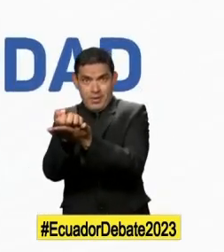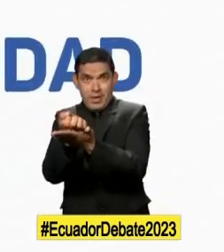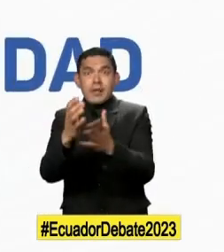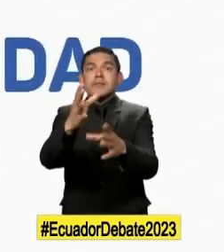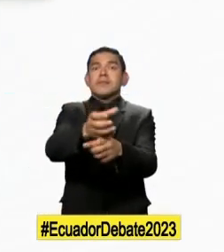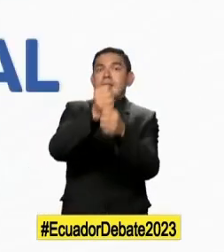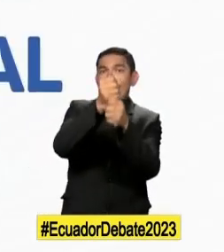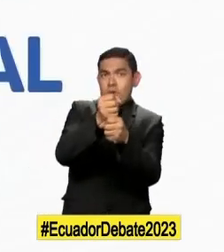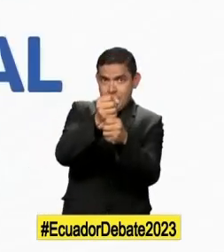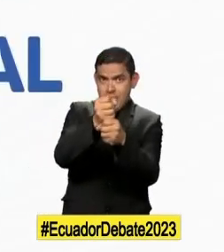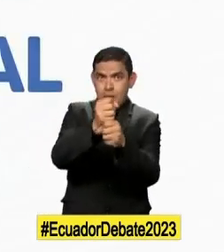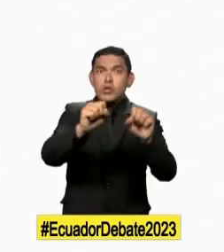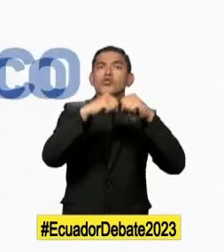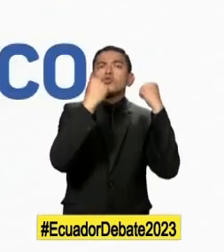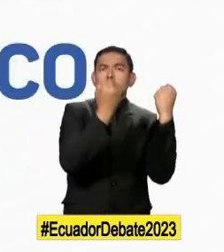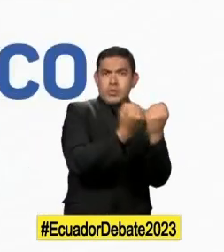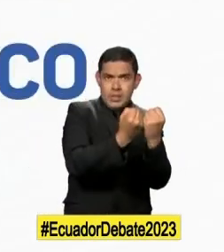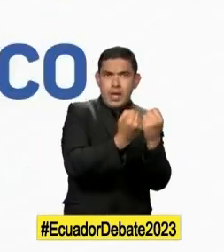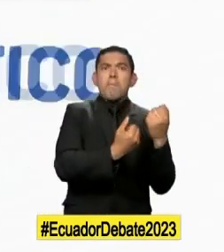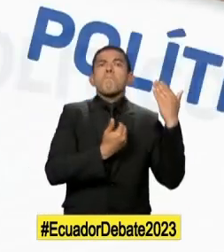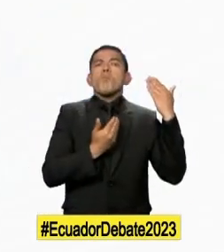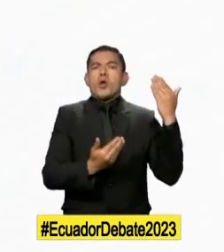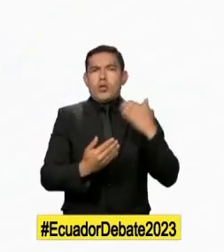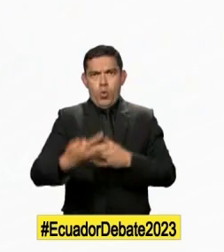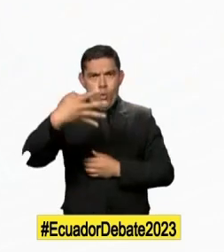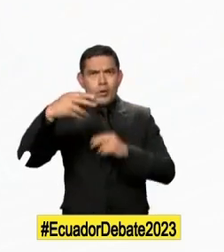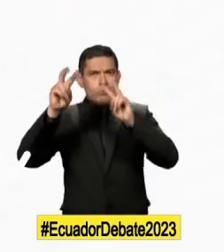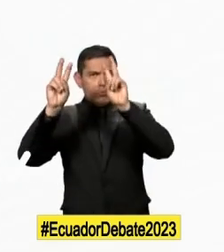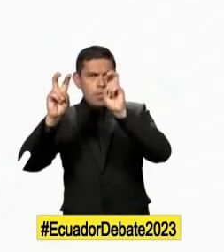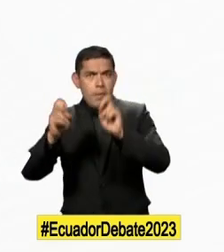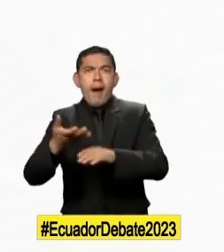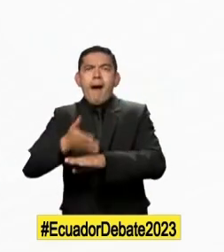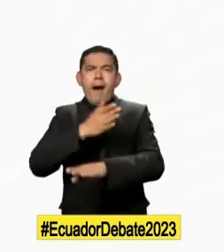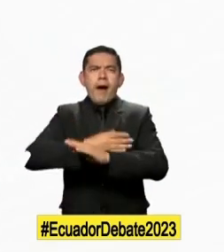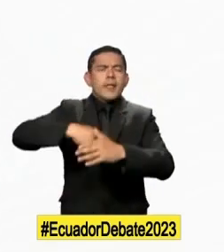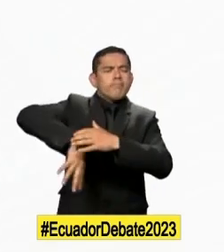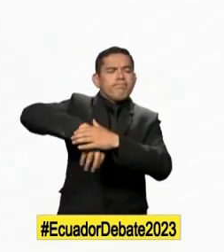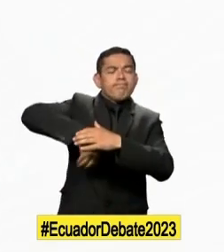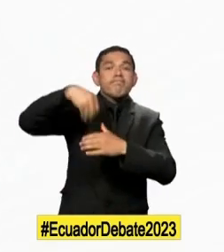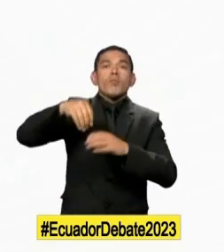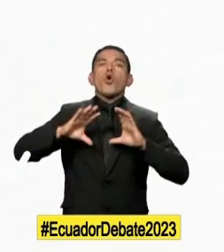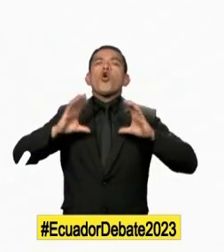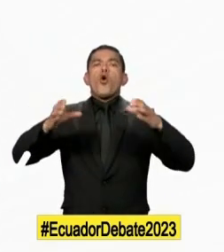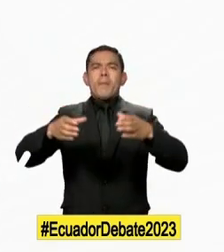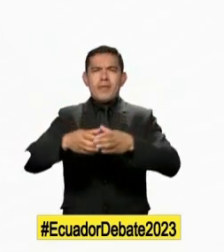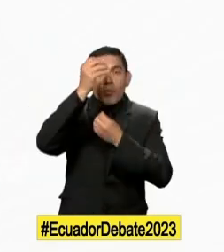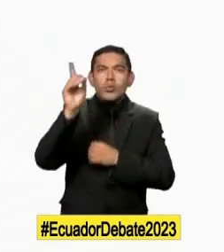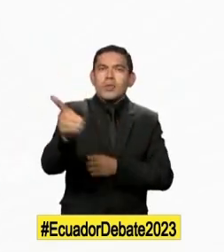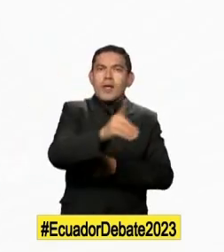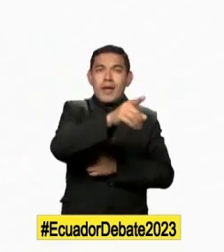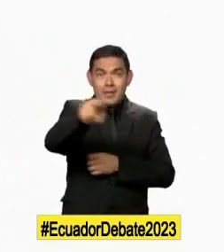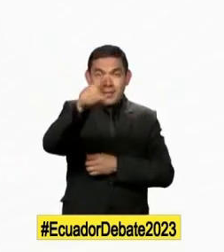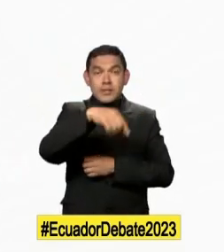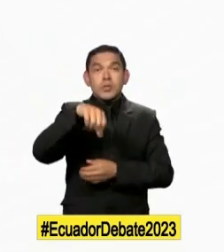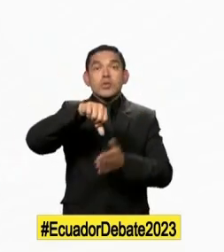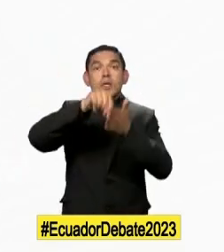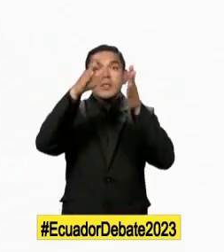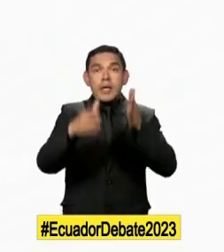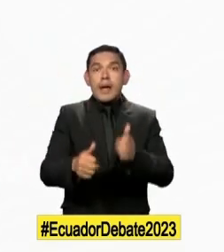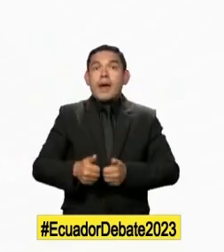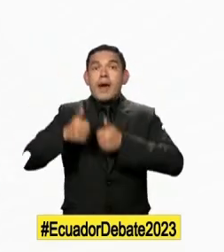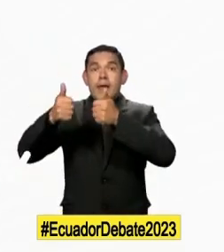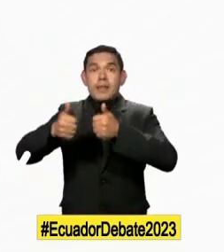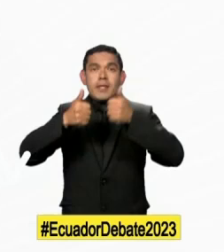seguridad los temas fueron preanuncia ados lo que dio pie a que los candidatos lleven discursos aprendidos que a momentos fueron